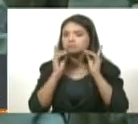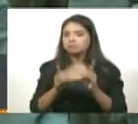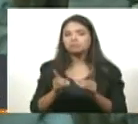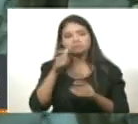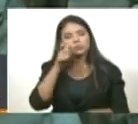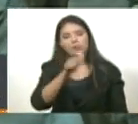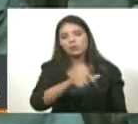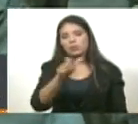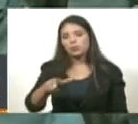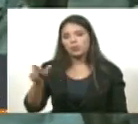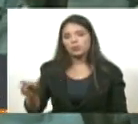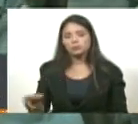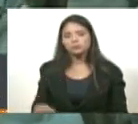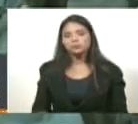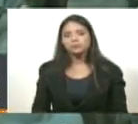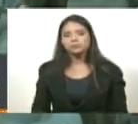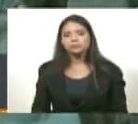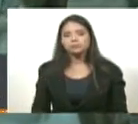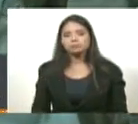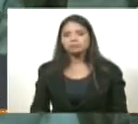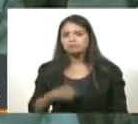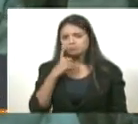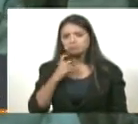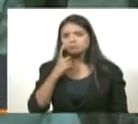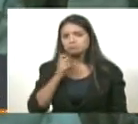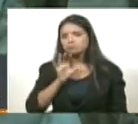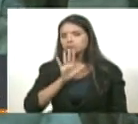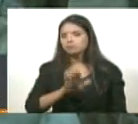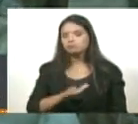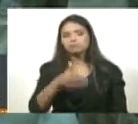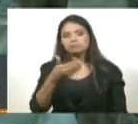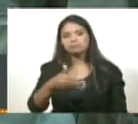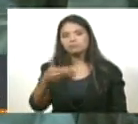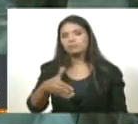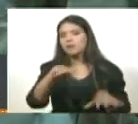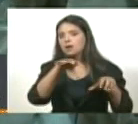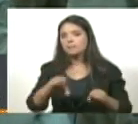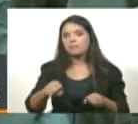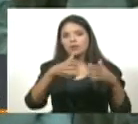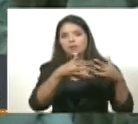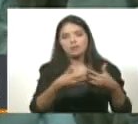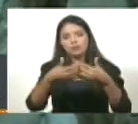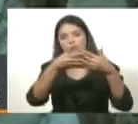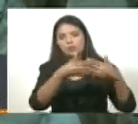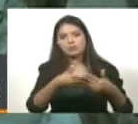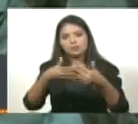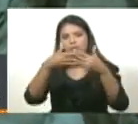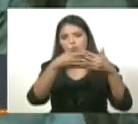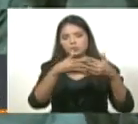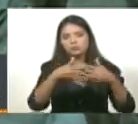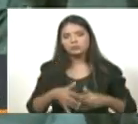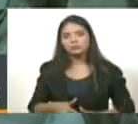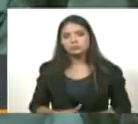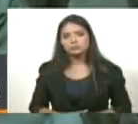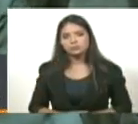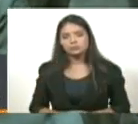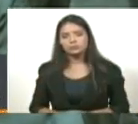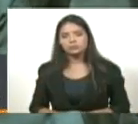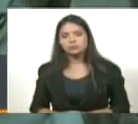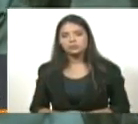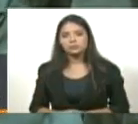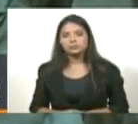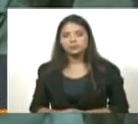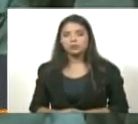de los pueblos, como es costumbre por parte del imperialismo norteamericano. Asimismo,